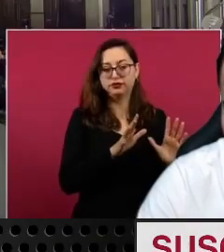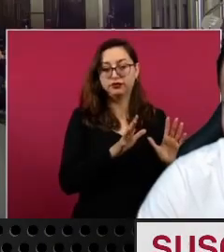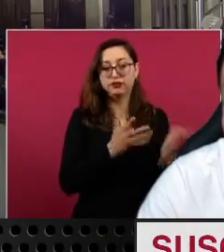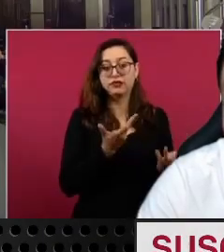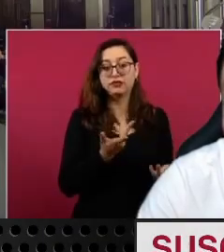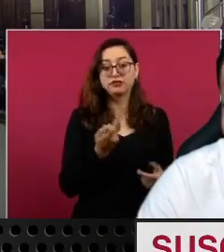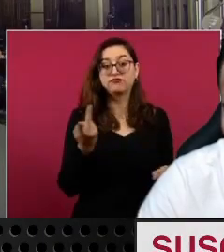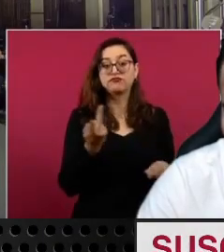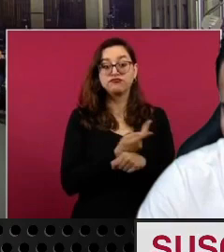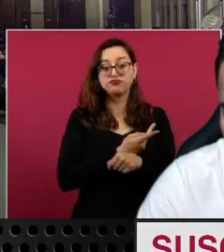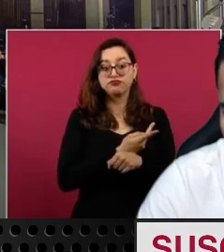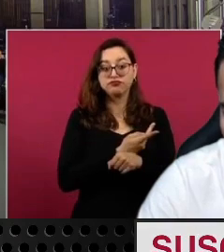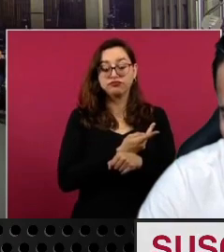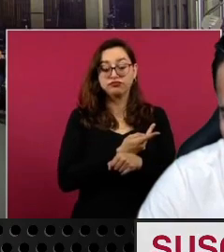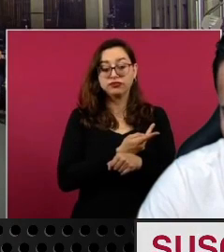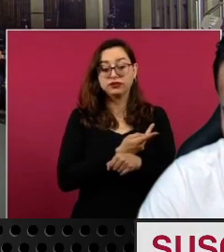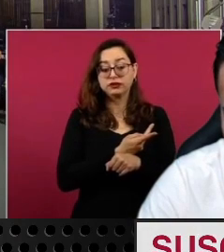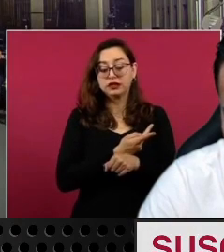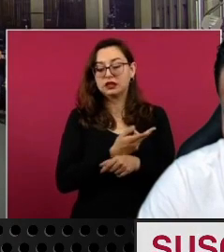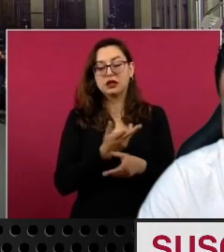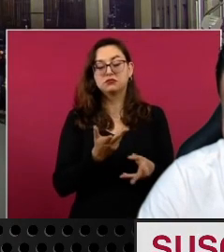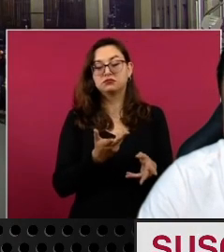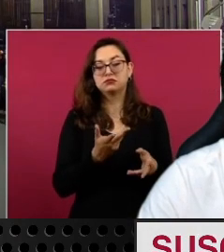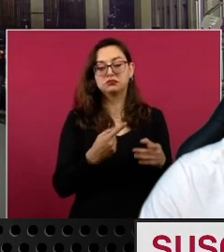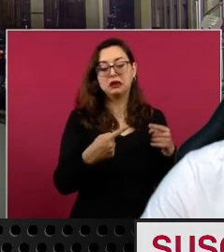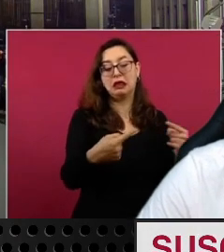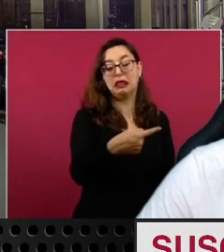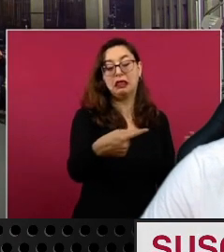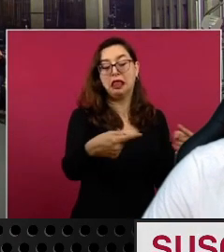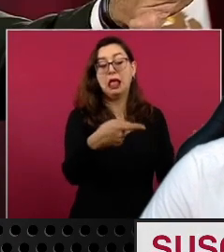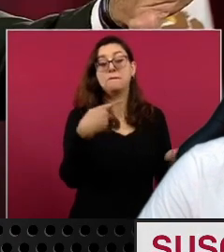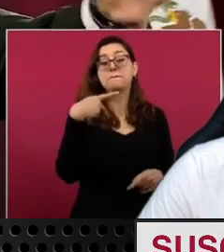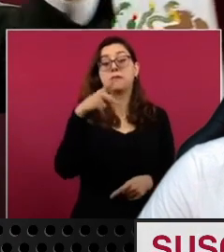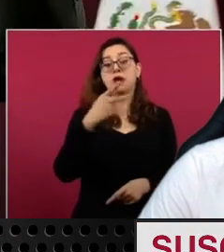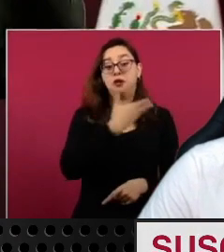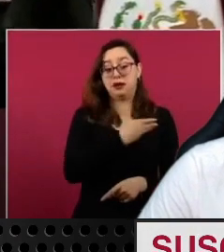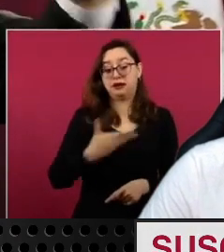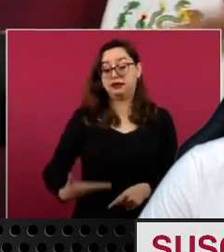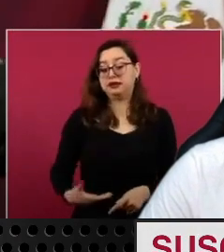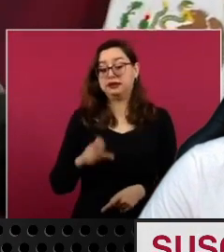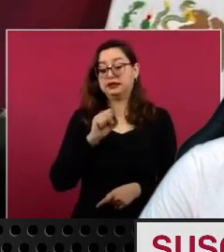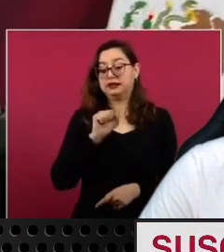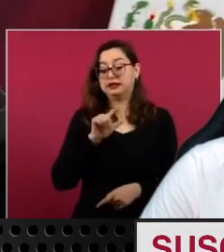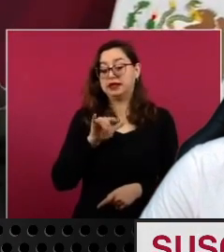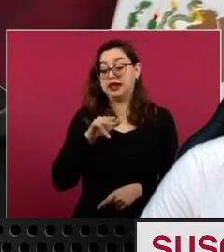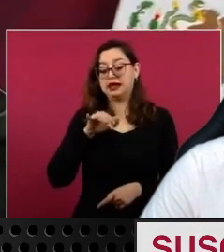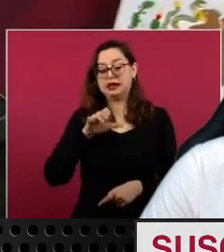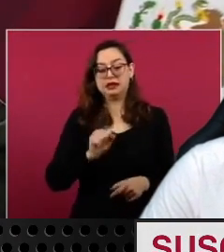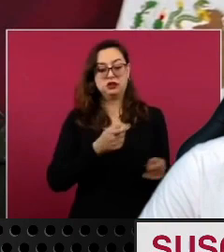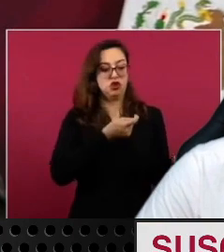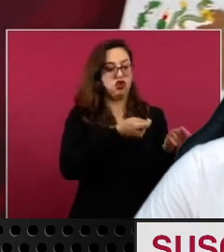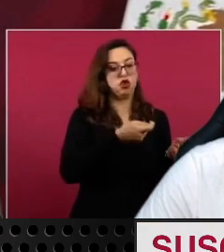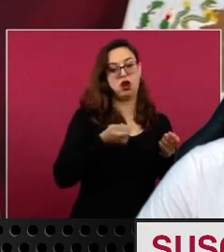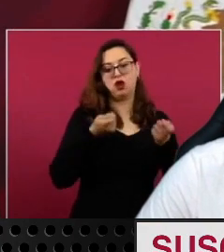entonces Salina los maneja los dos a los dos grupos